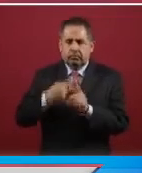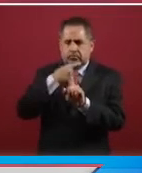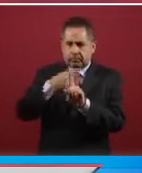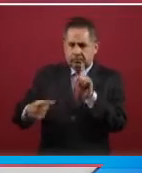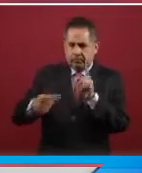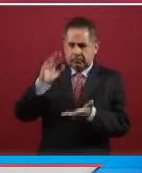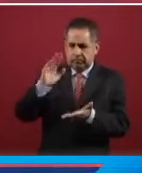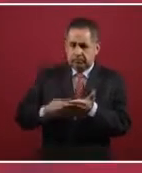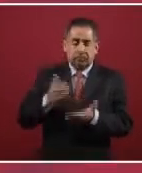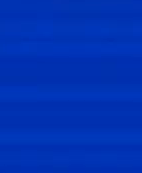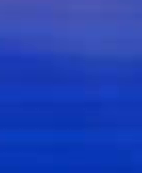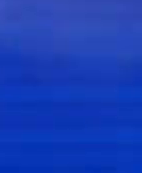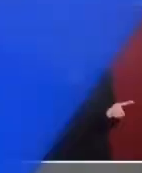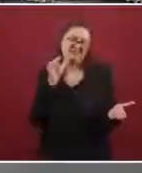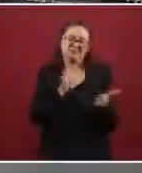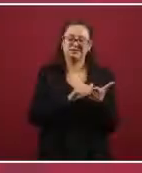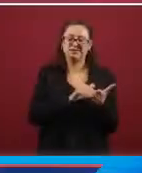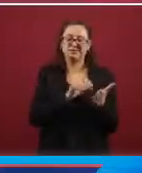antiguos gobernantes.